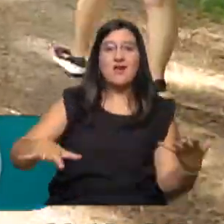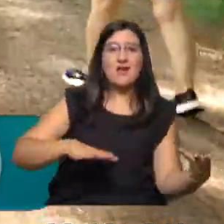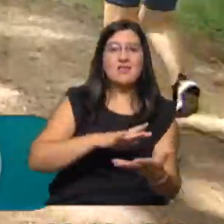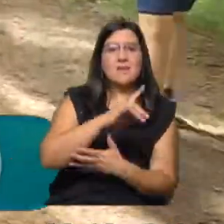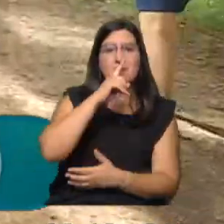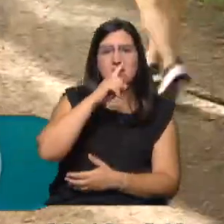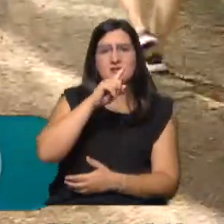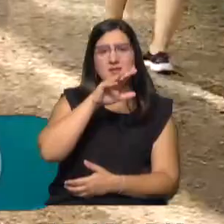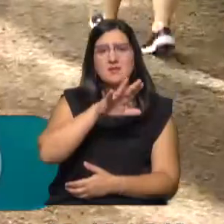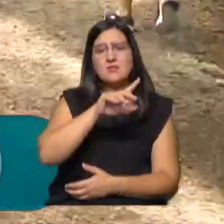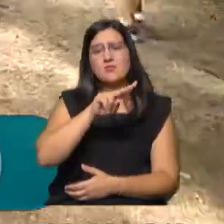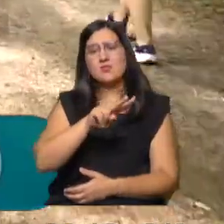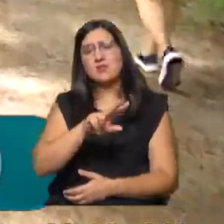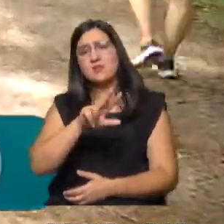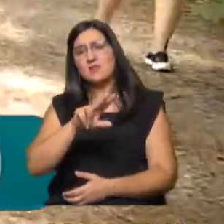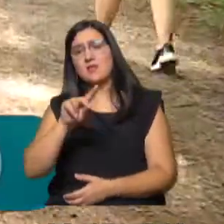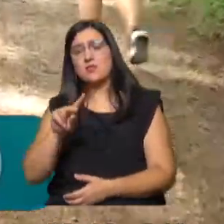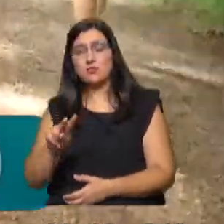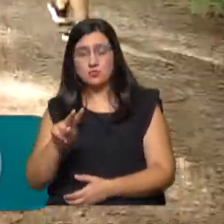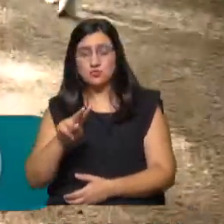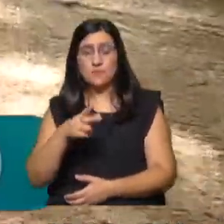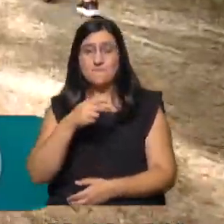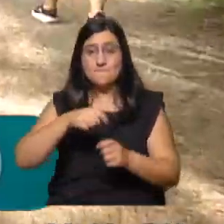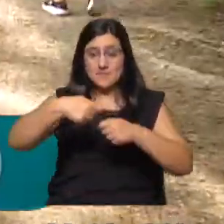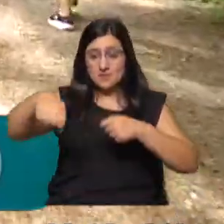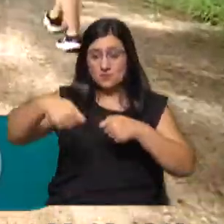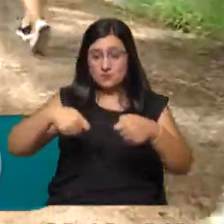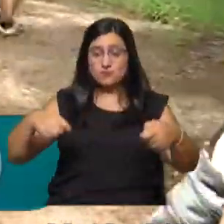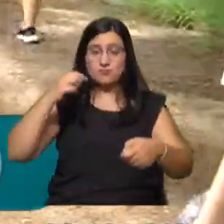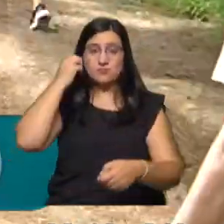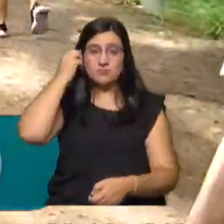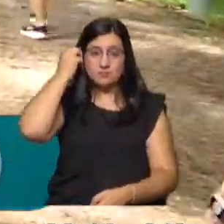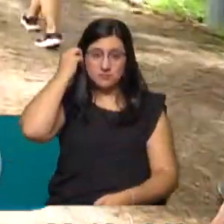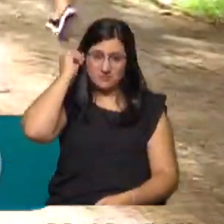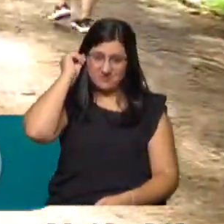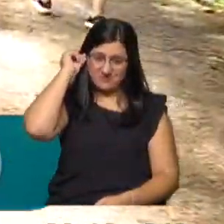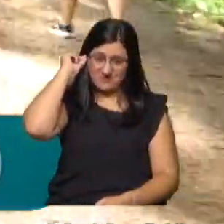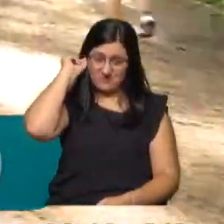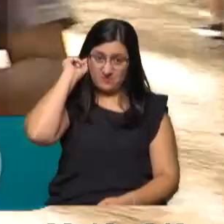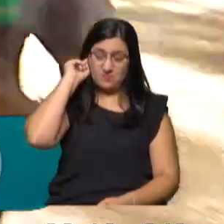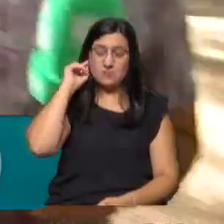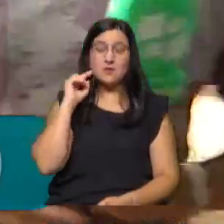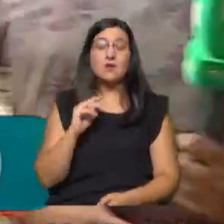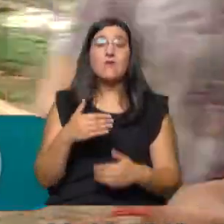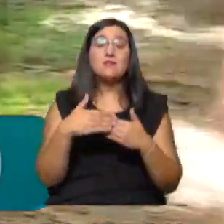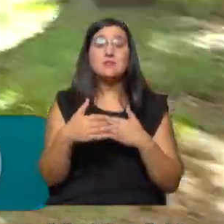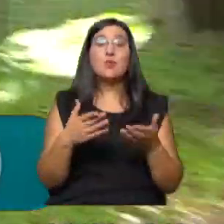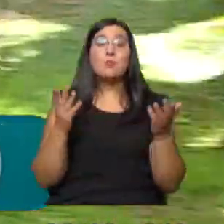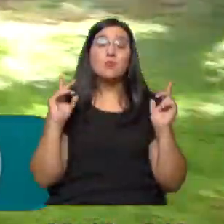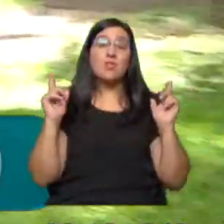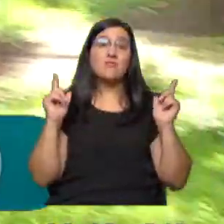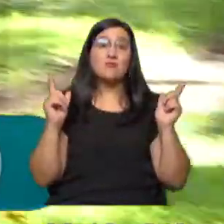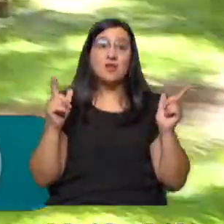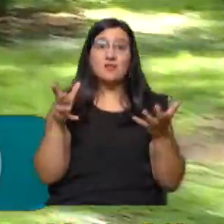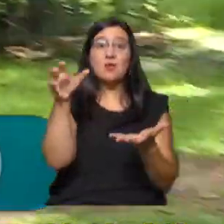metros cuadrados para que el vecino, la vecina, pueda disfrutar de las distintas actividades que se suscitan aquí. Y a propósito de la consigna